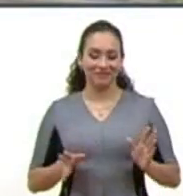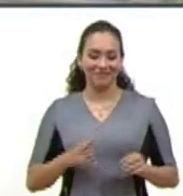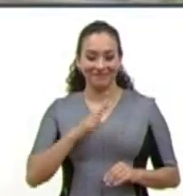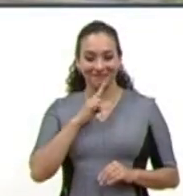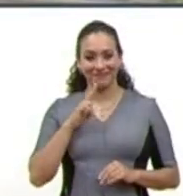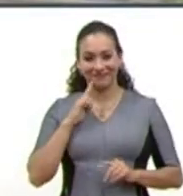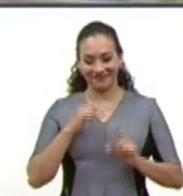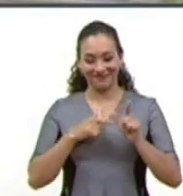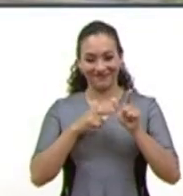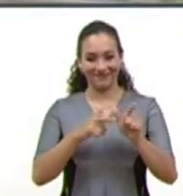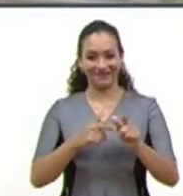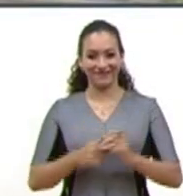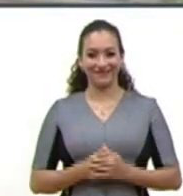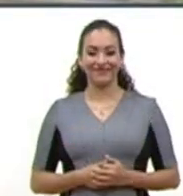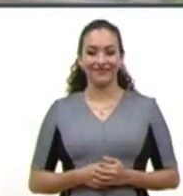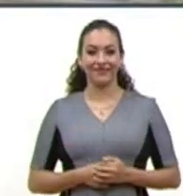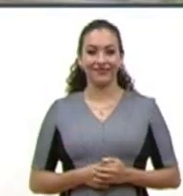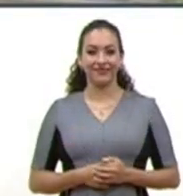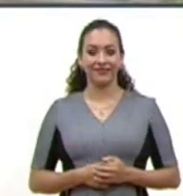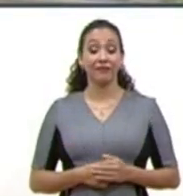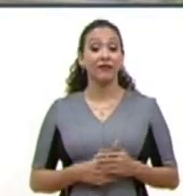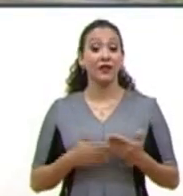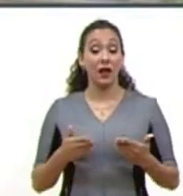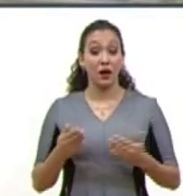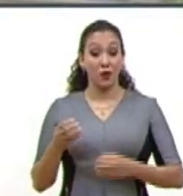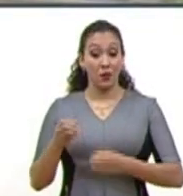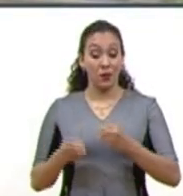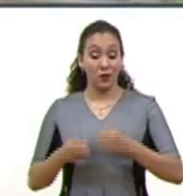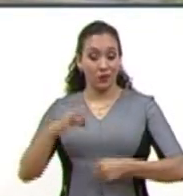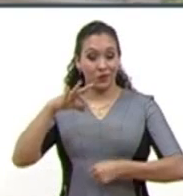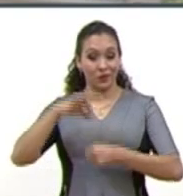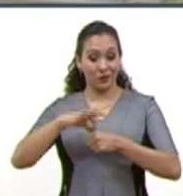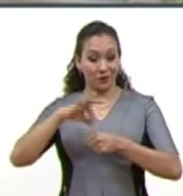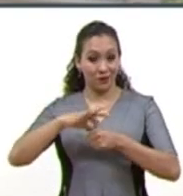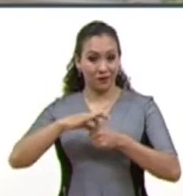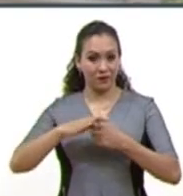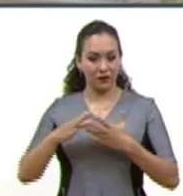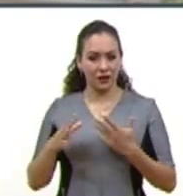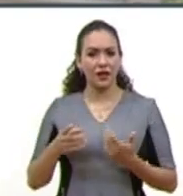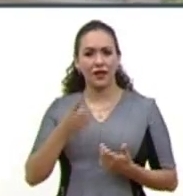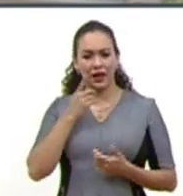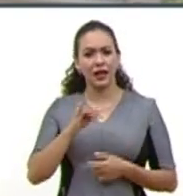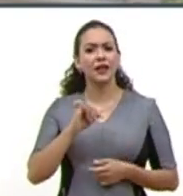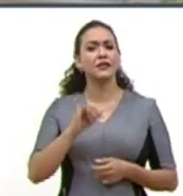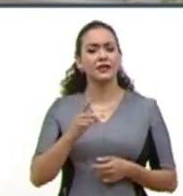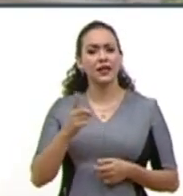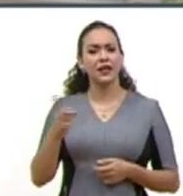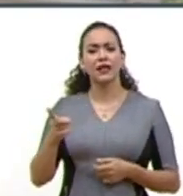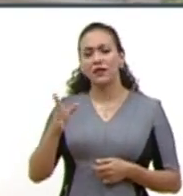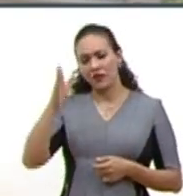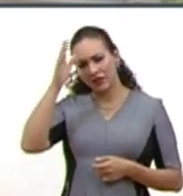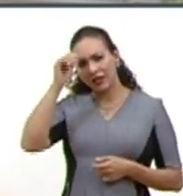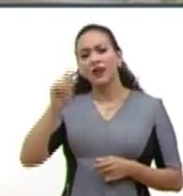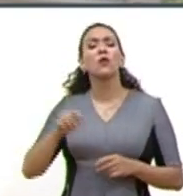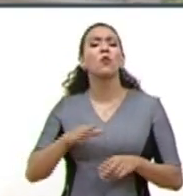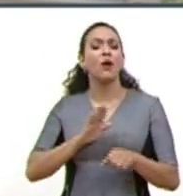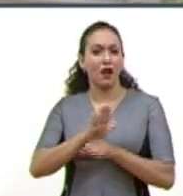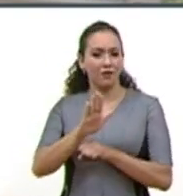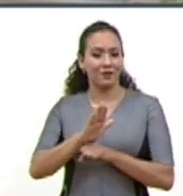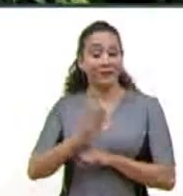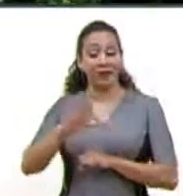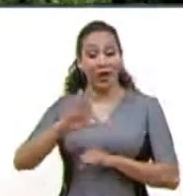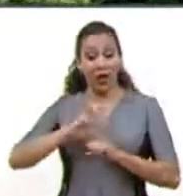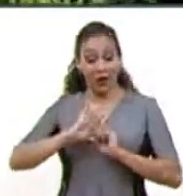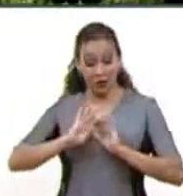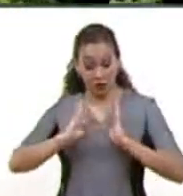Continuamos con la información. Por unanimidad, la Sala Superior del Tribunal Electoral confirmó la negativa del Consejo General del INE de aprobar